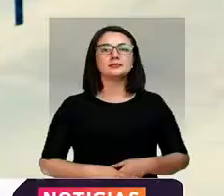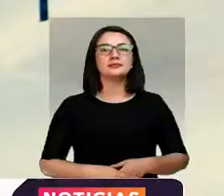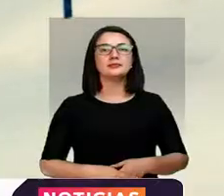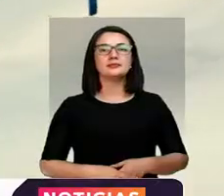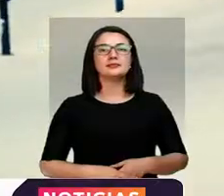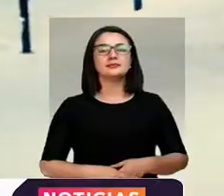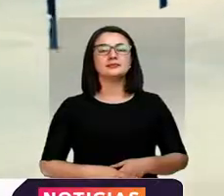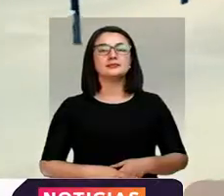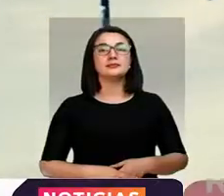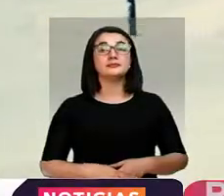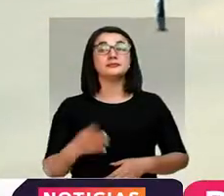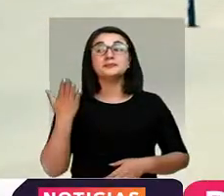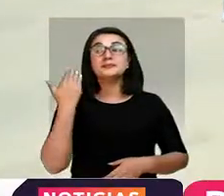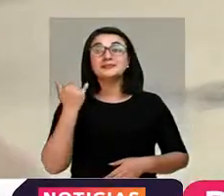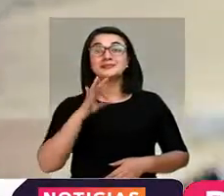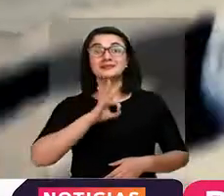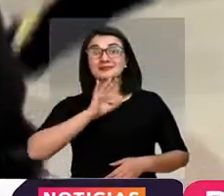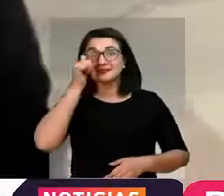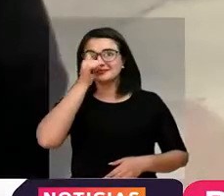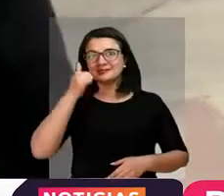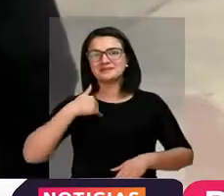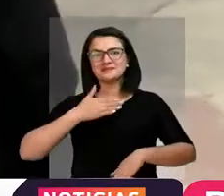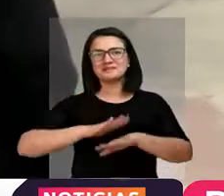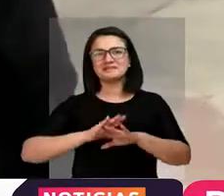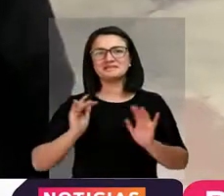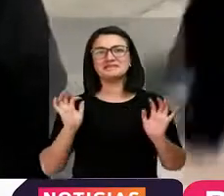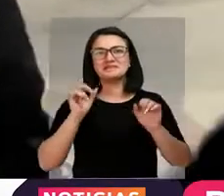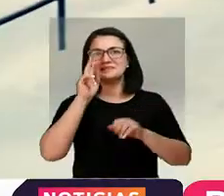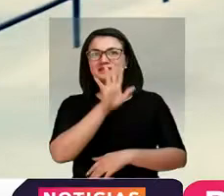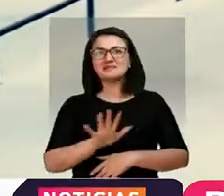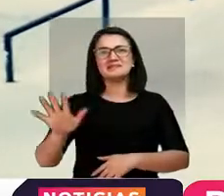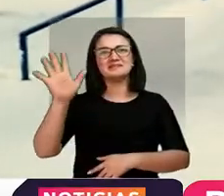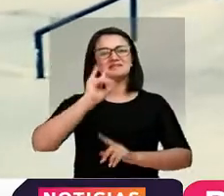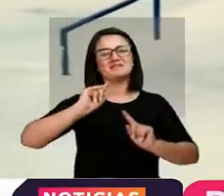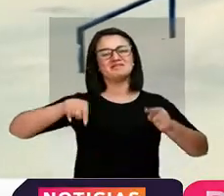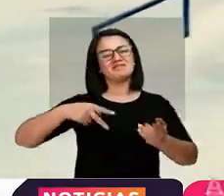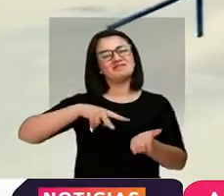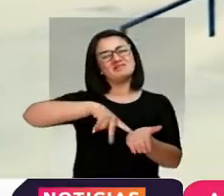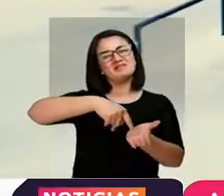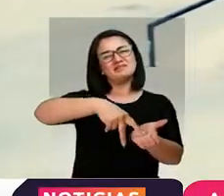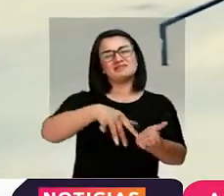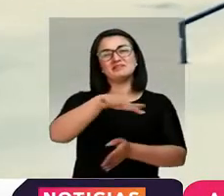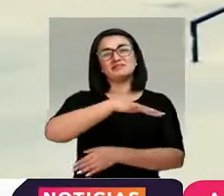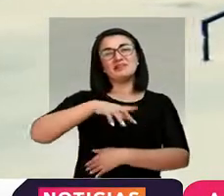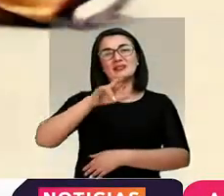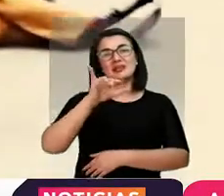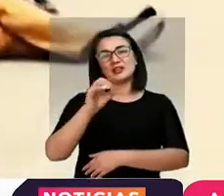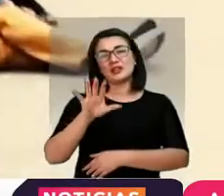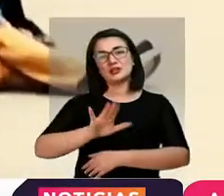El pasado fin de semana se disputó el Campeonato Nacional de Skateboarding en el Parque Fontanar del Río de Bogotá,